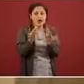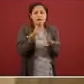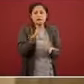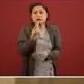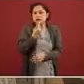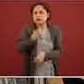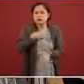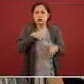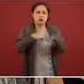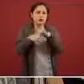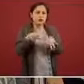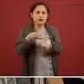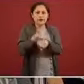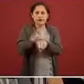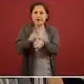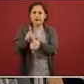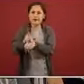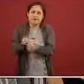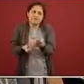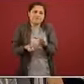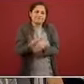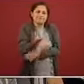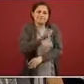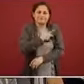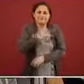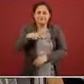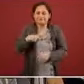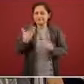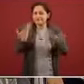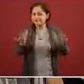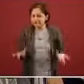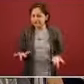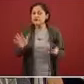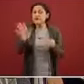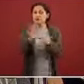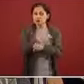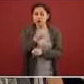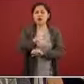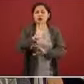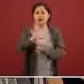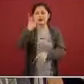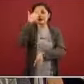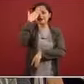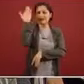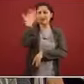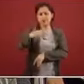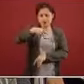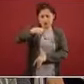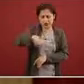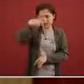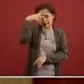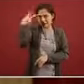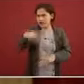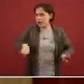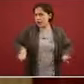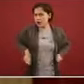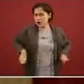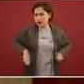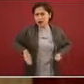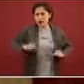enorme y muy ofensiva desigualdad en la distribución de la riqueza a lo largo de muchos